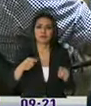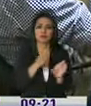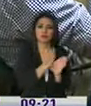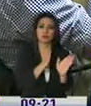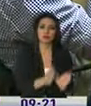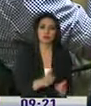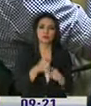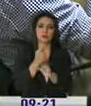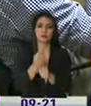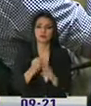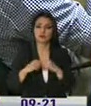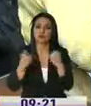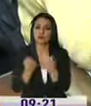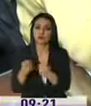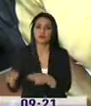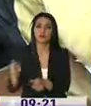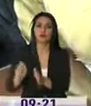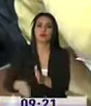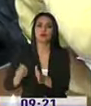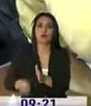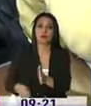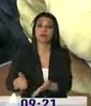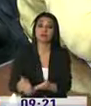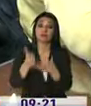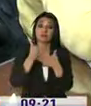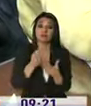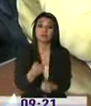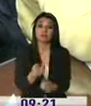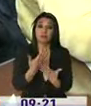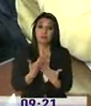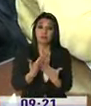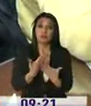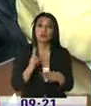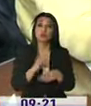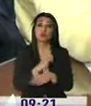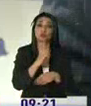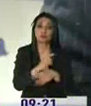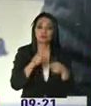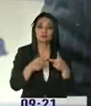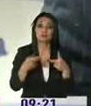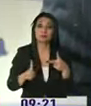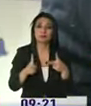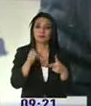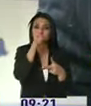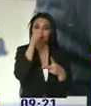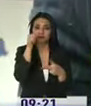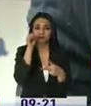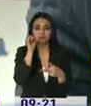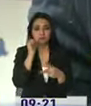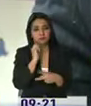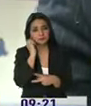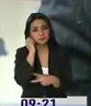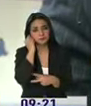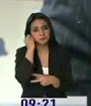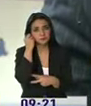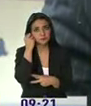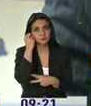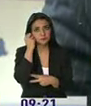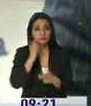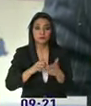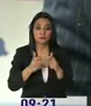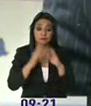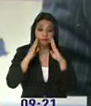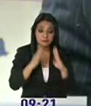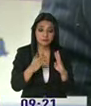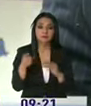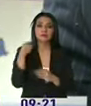psicólogos, trabajadores sociales y abogados que brindarán información sobre el uso y consumo de drogas. Un poco para atender esta problemática y redireccionar hacia